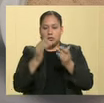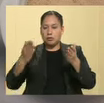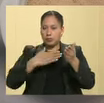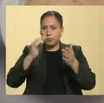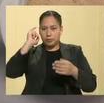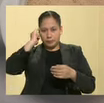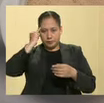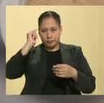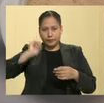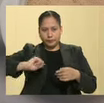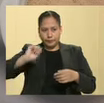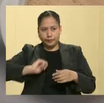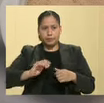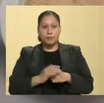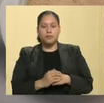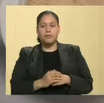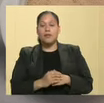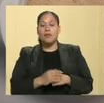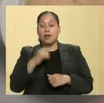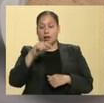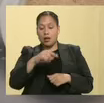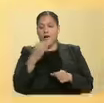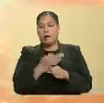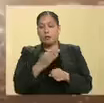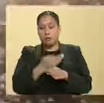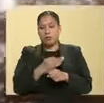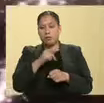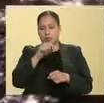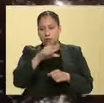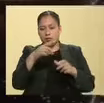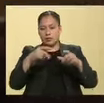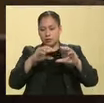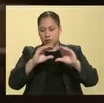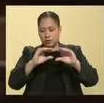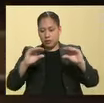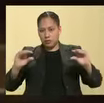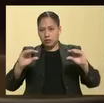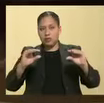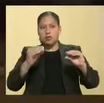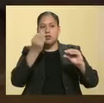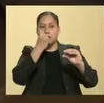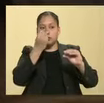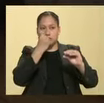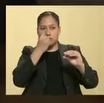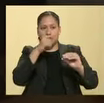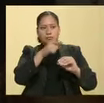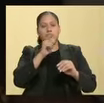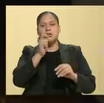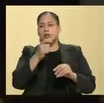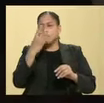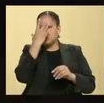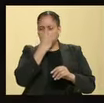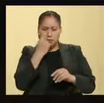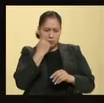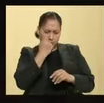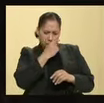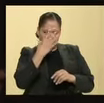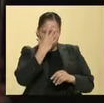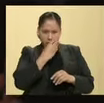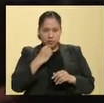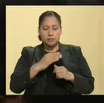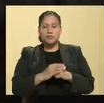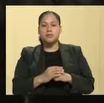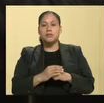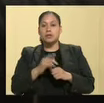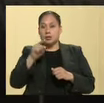aquí tenemos algo que es, en estos tiempos, se come, mire, qué belleza.